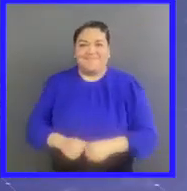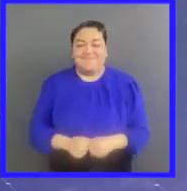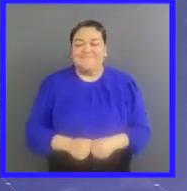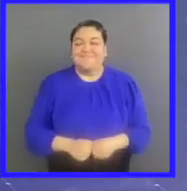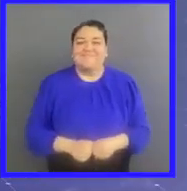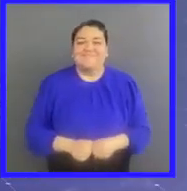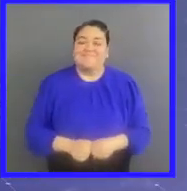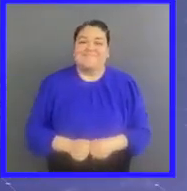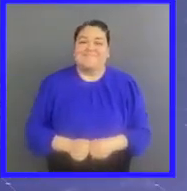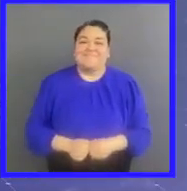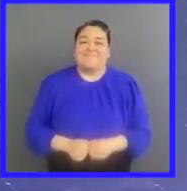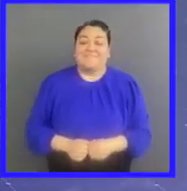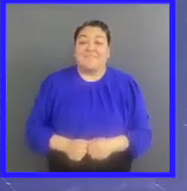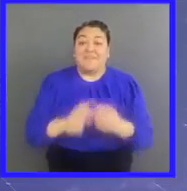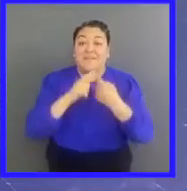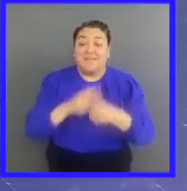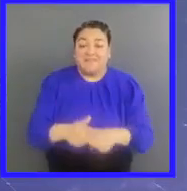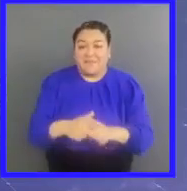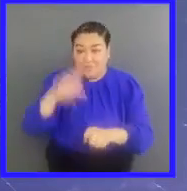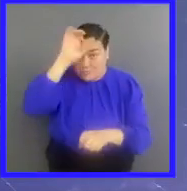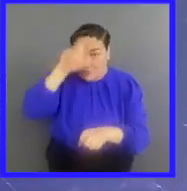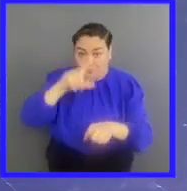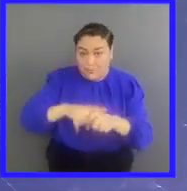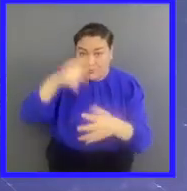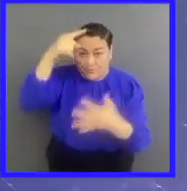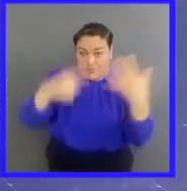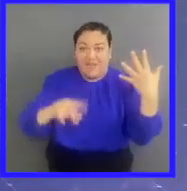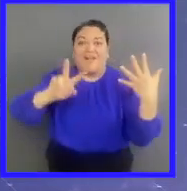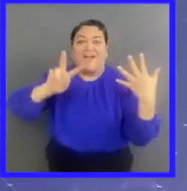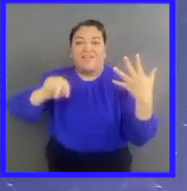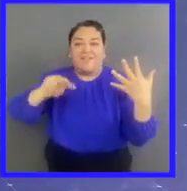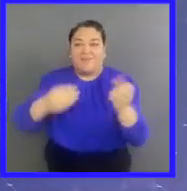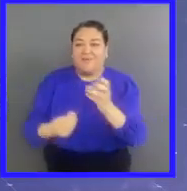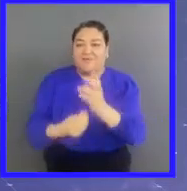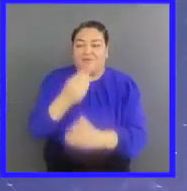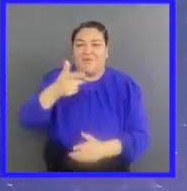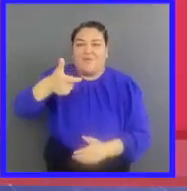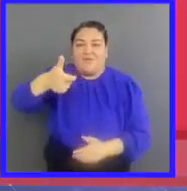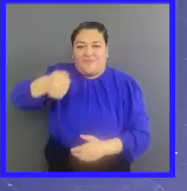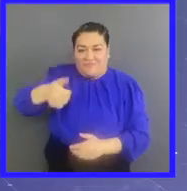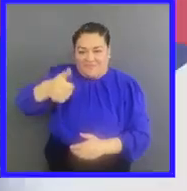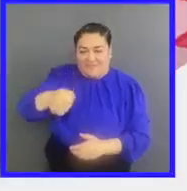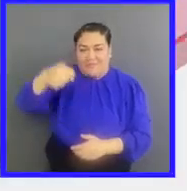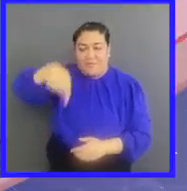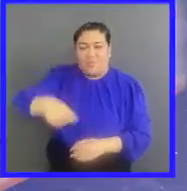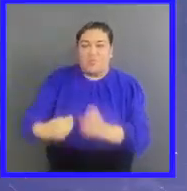Nace Plural TV, el canal de la Suprema Corte de Justicia de la Nación estrena nombre.